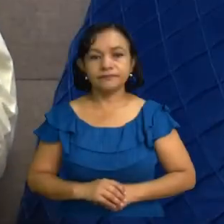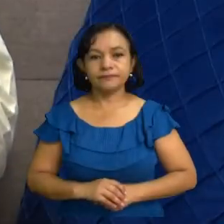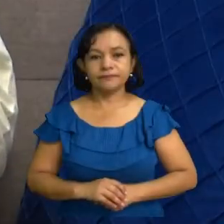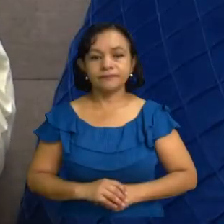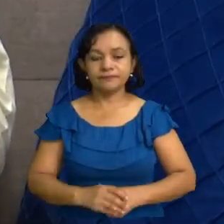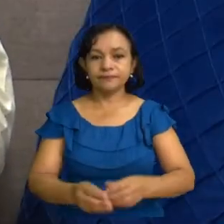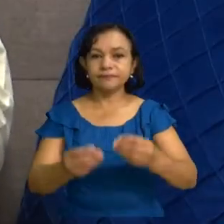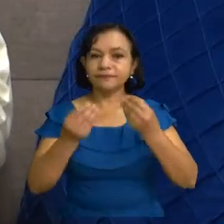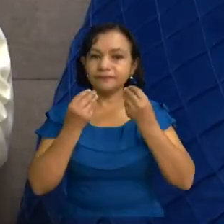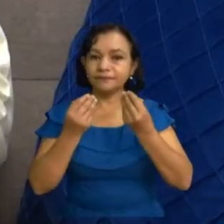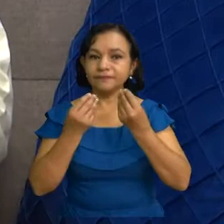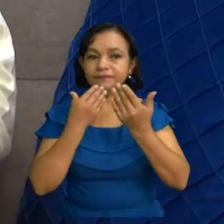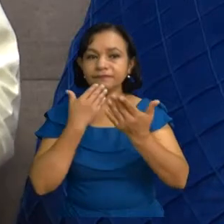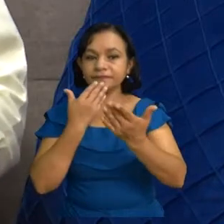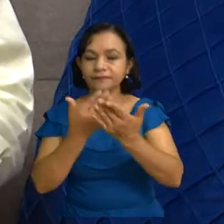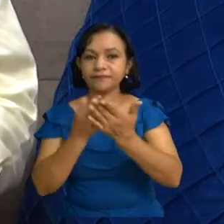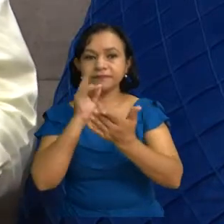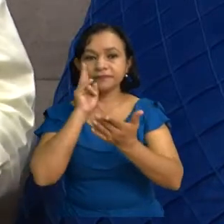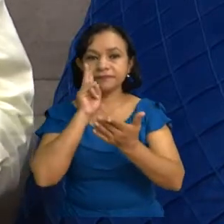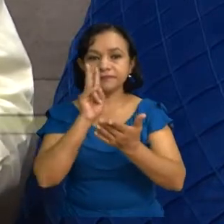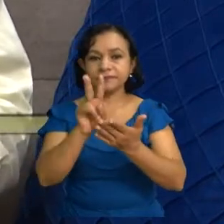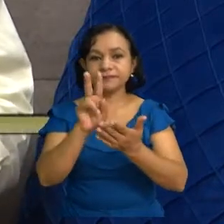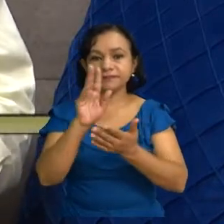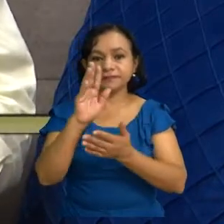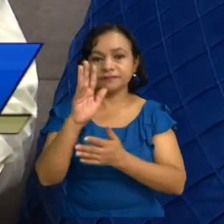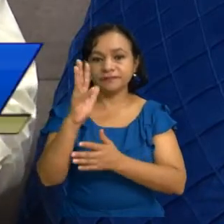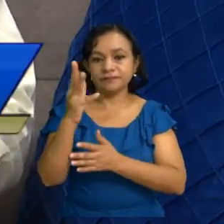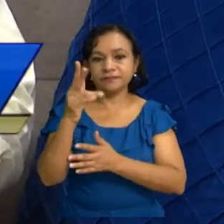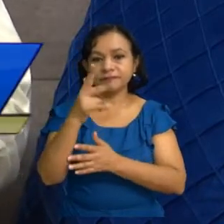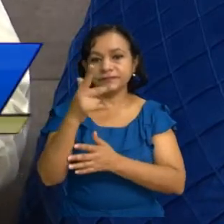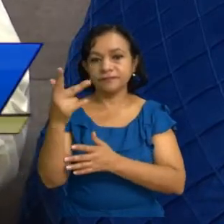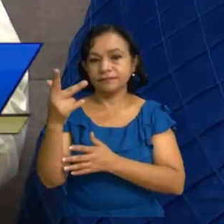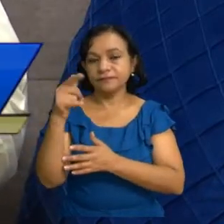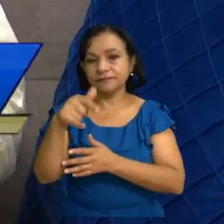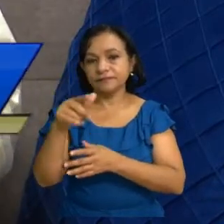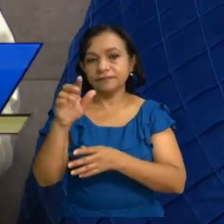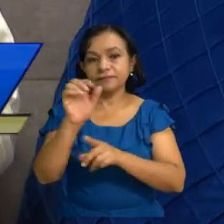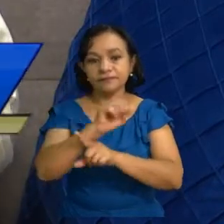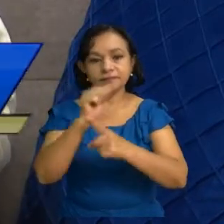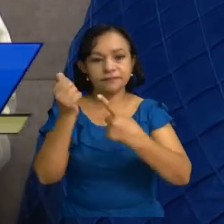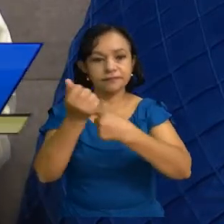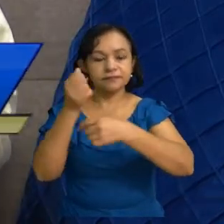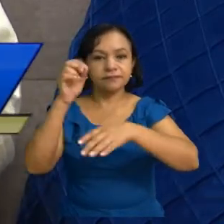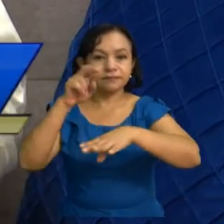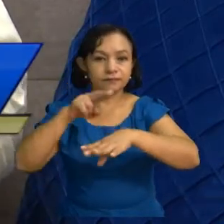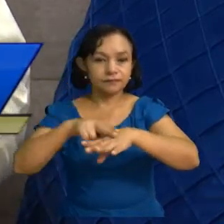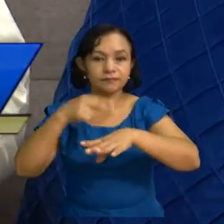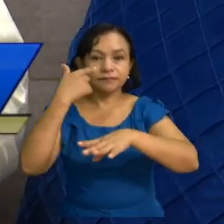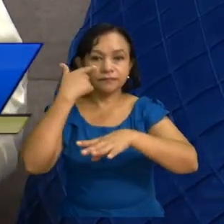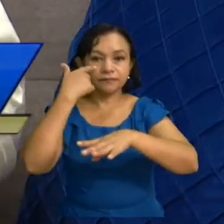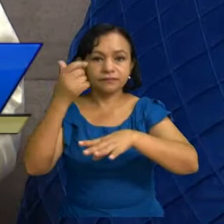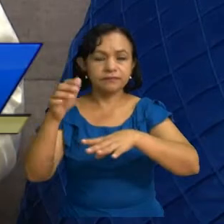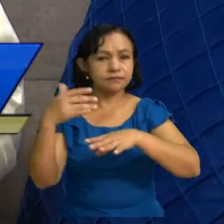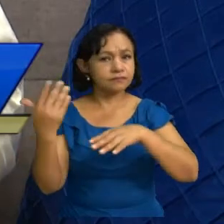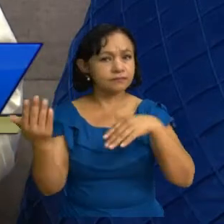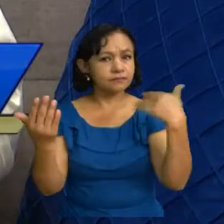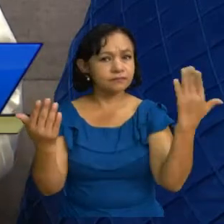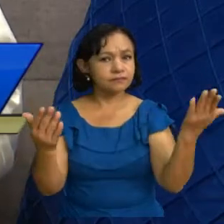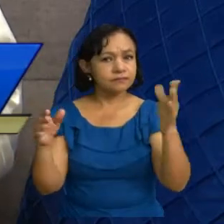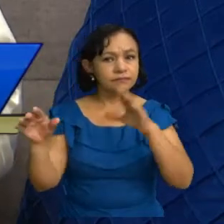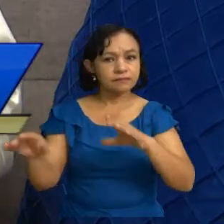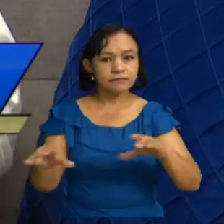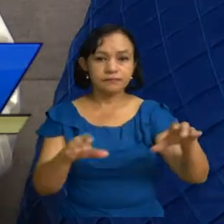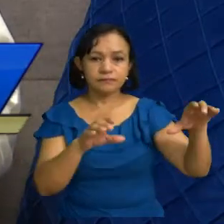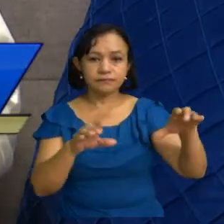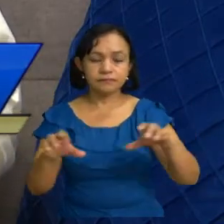muchísimas gracias porque entra en sintonía del canal parlamentario hoy en su programa desde el parlamento que conocemos cuáles son precisamente esas actividades en el